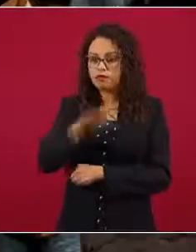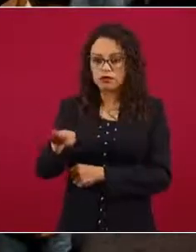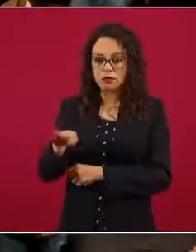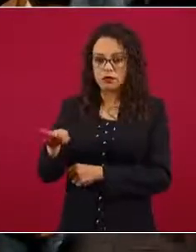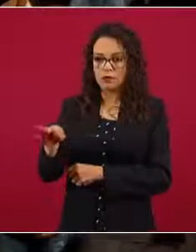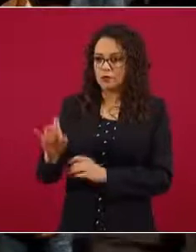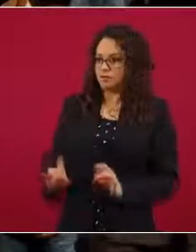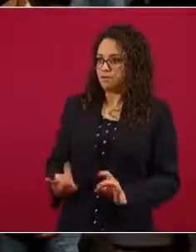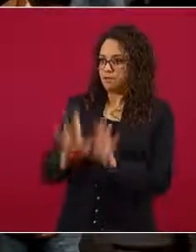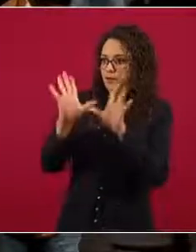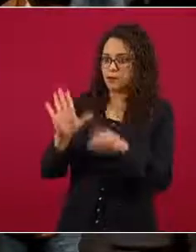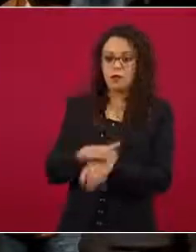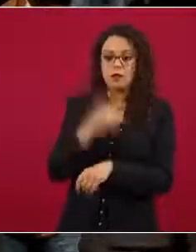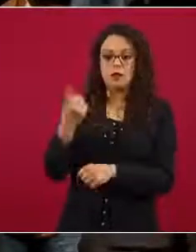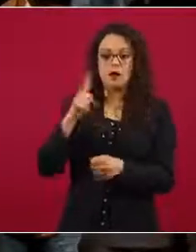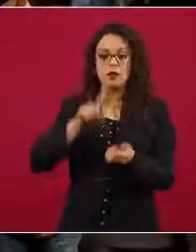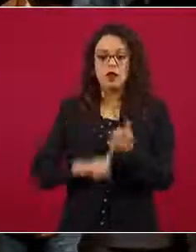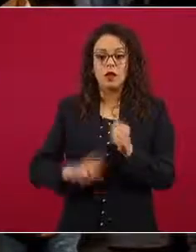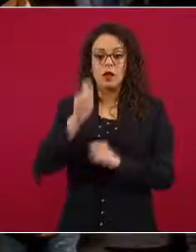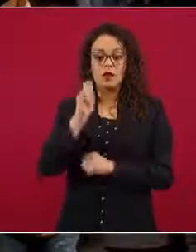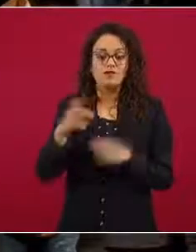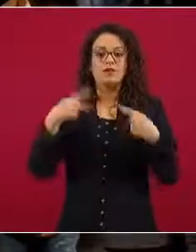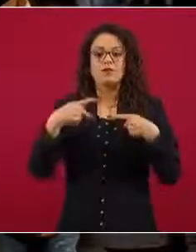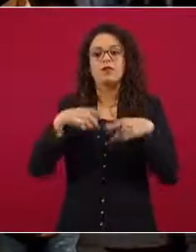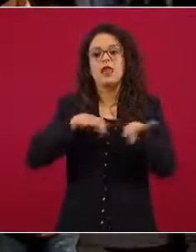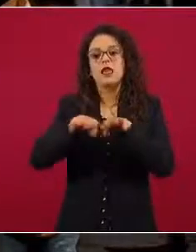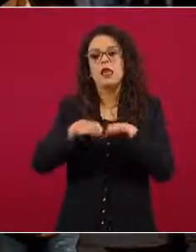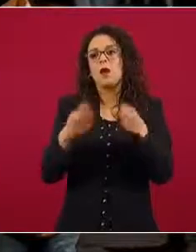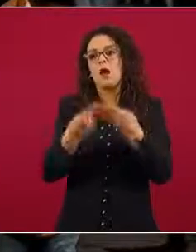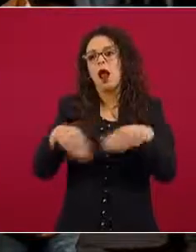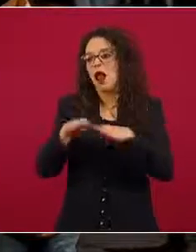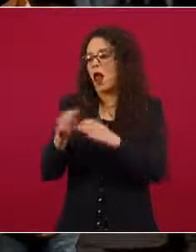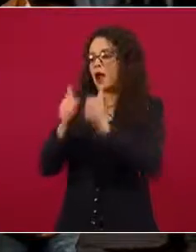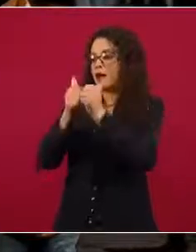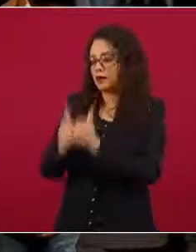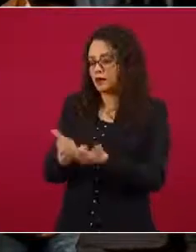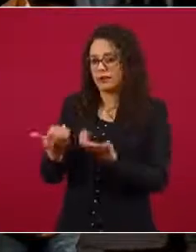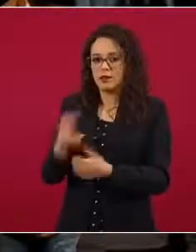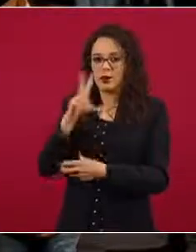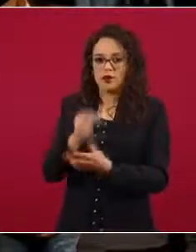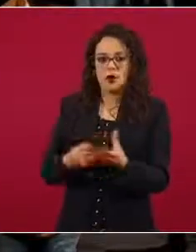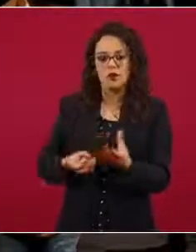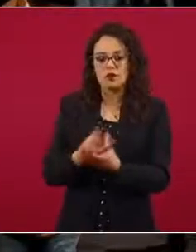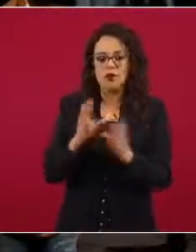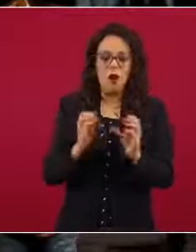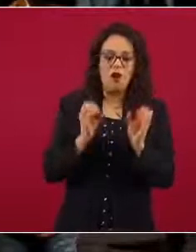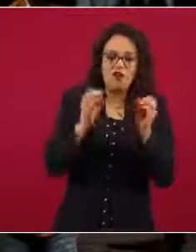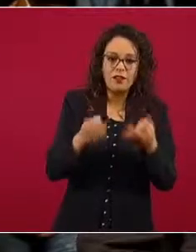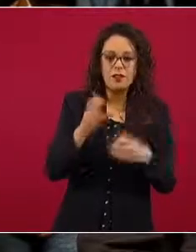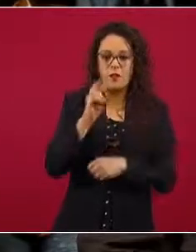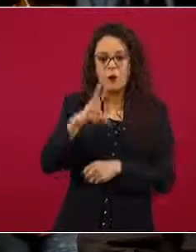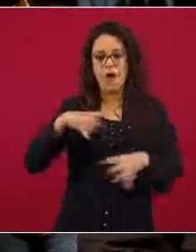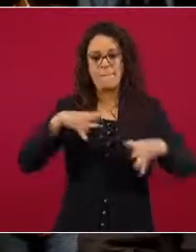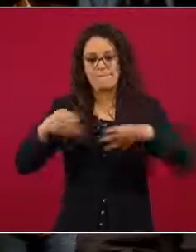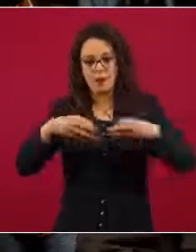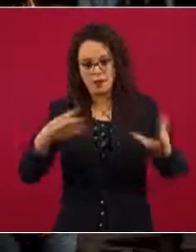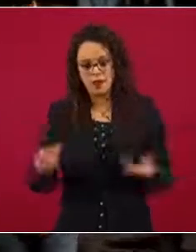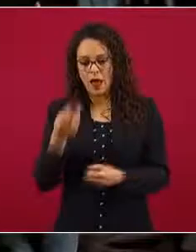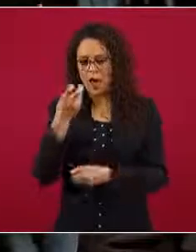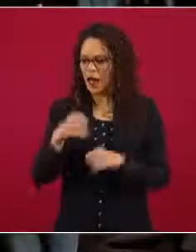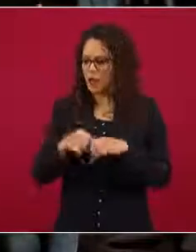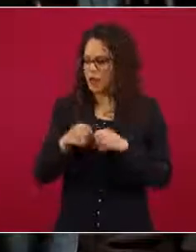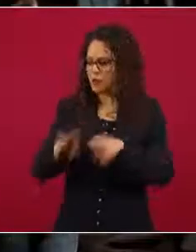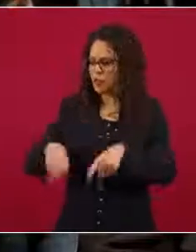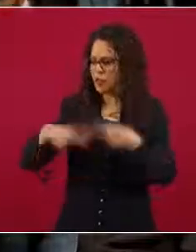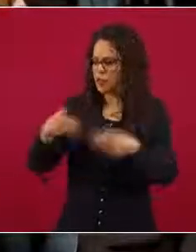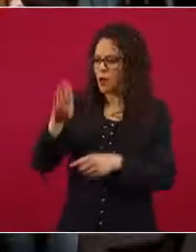que se está trabajando ahora el home office y las condiciones que se tiene por la pandemia. ¿Qué informe le da Manuel Bartlett en torno a el